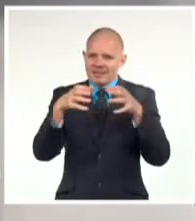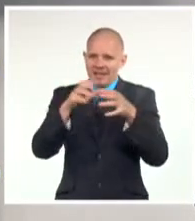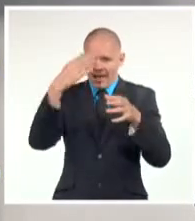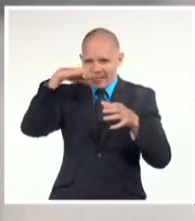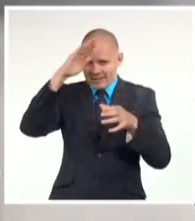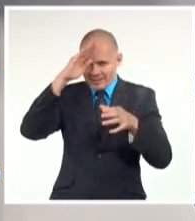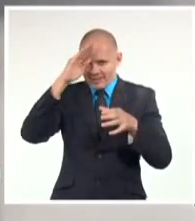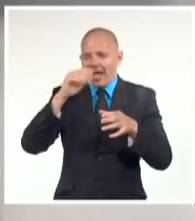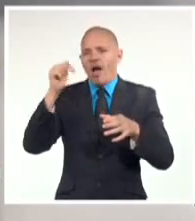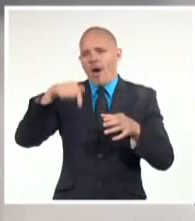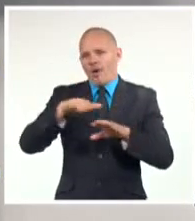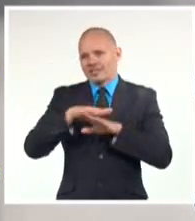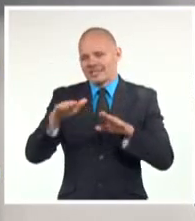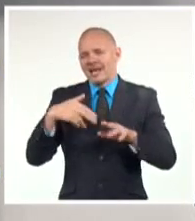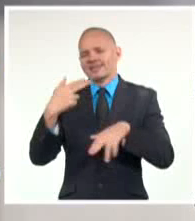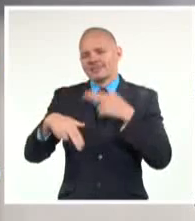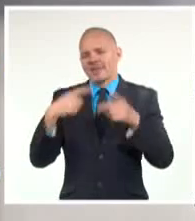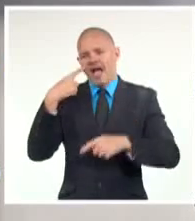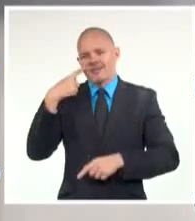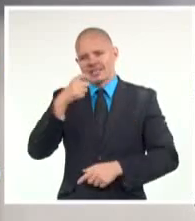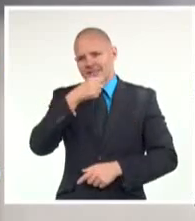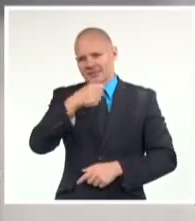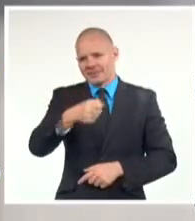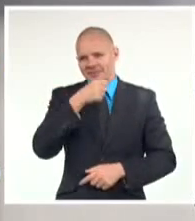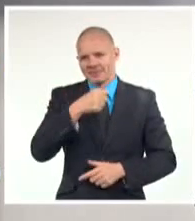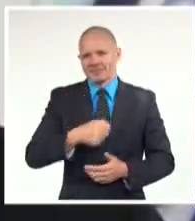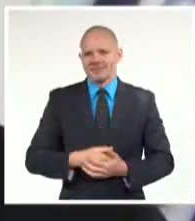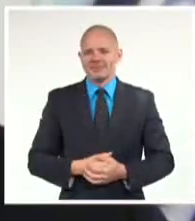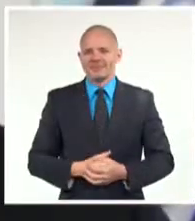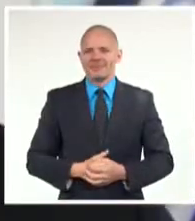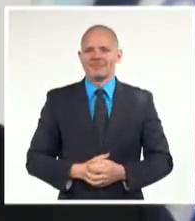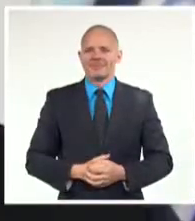El periodista Víctor Vitaliano Báez obtuvo impresiones de ambos.